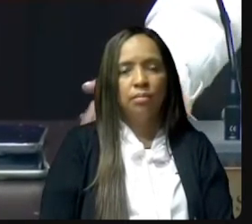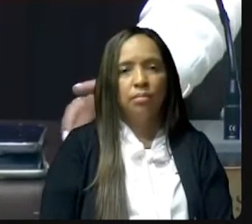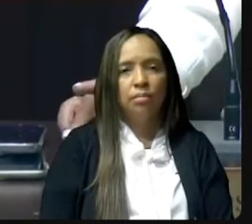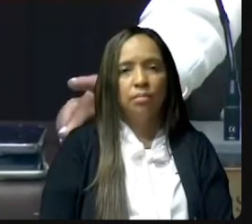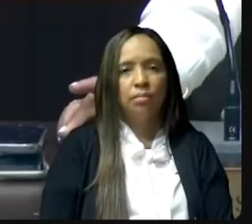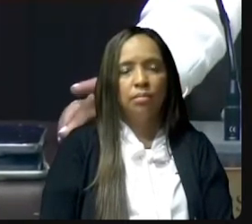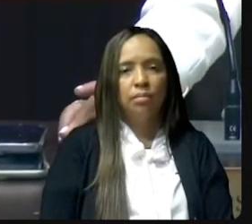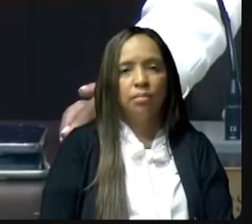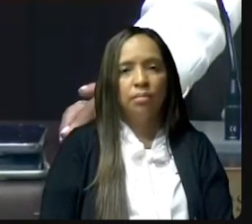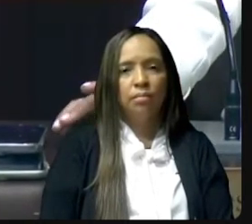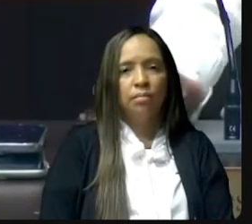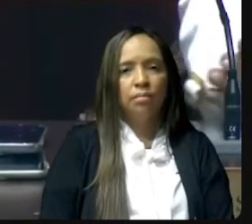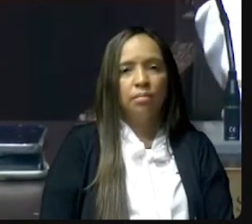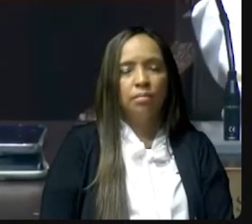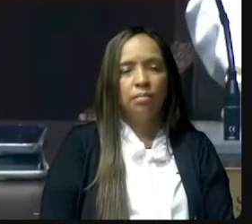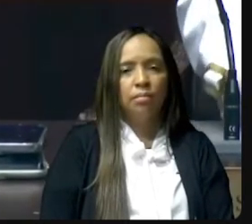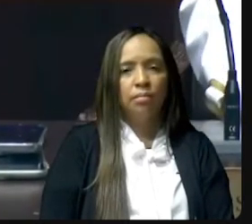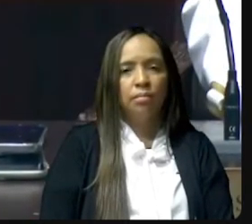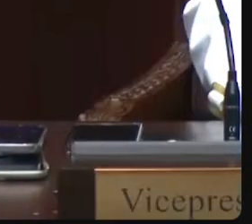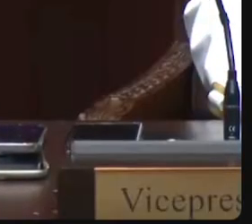Chávez adelante a